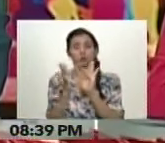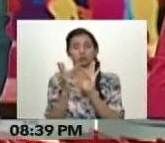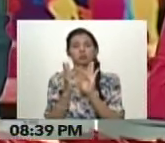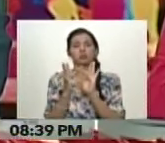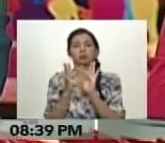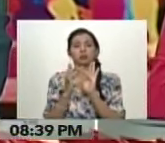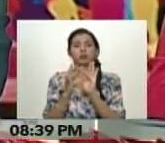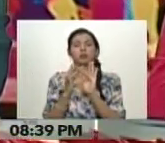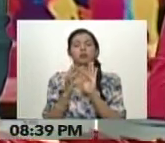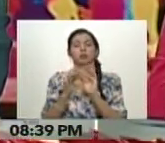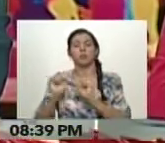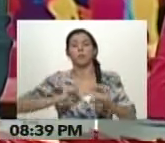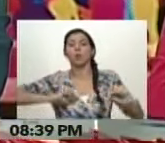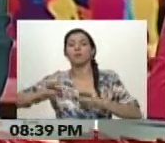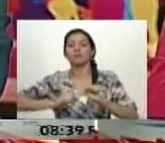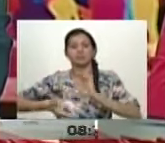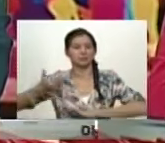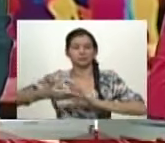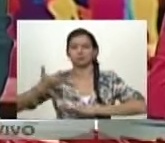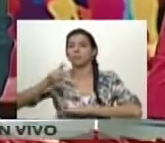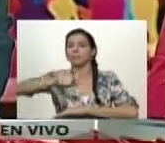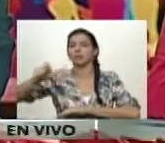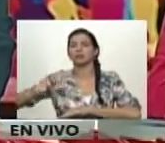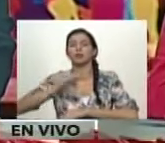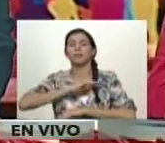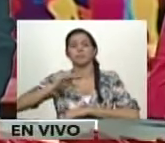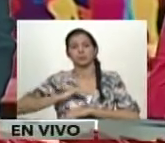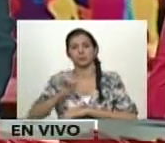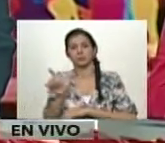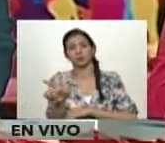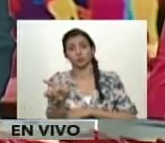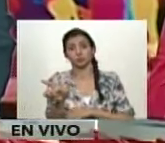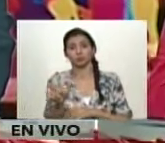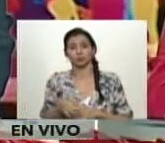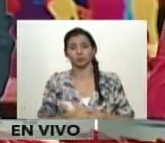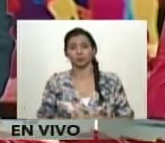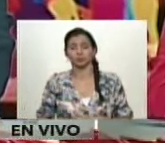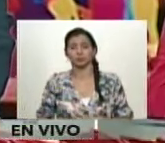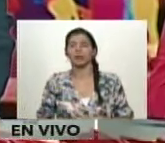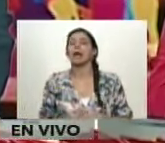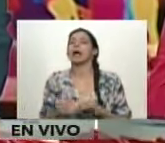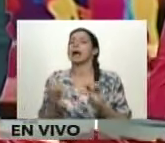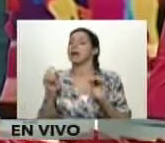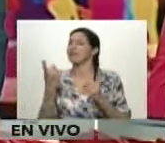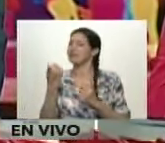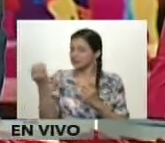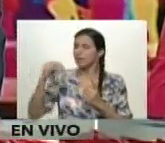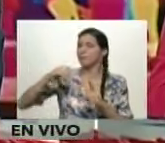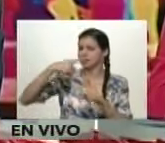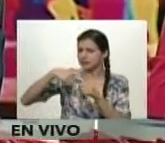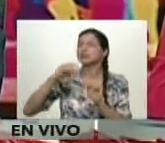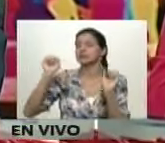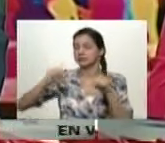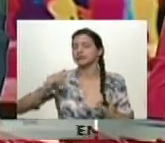la militancia y los simpatizantes del Partido Socialista. Ah, que hay que ir mucho más allá, claro que sí.